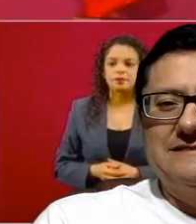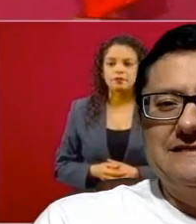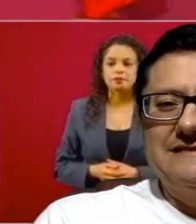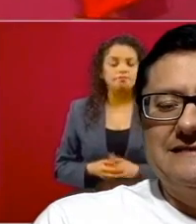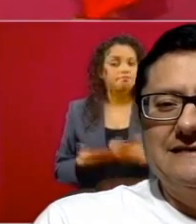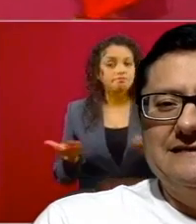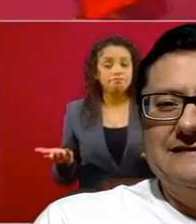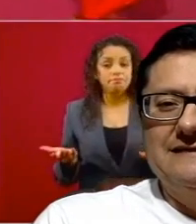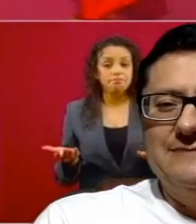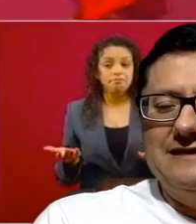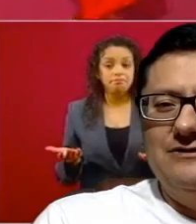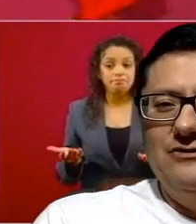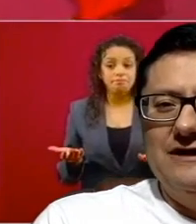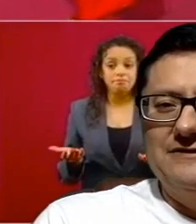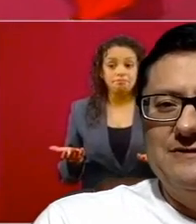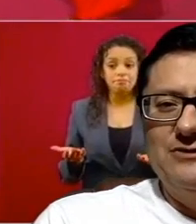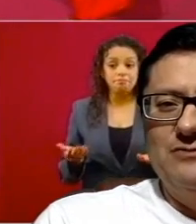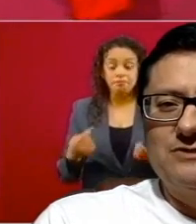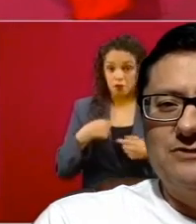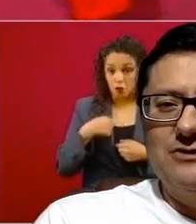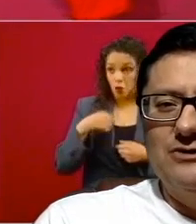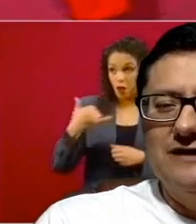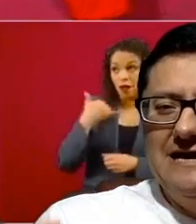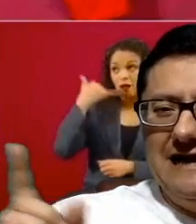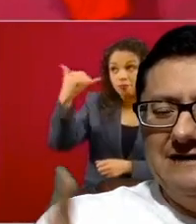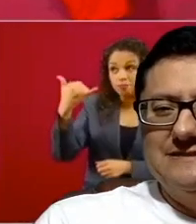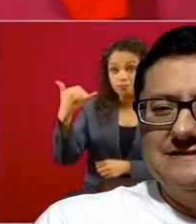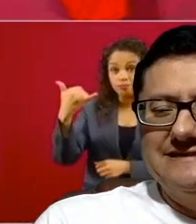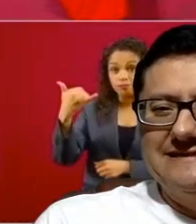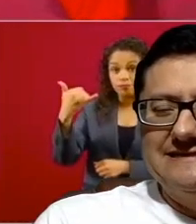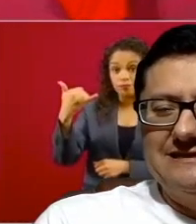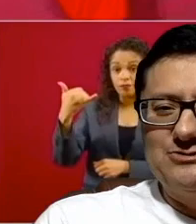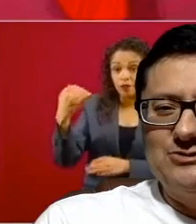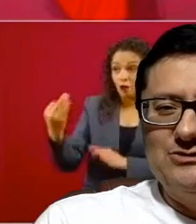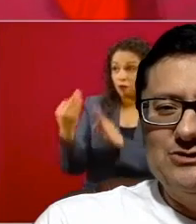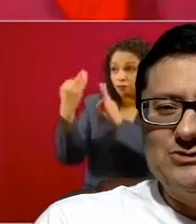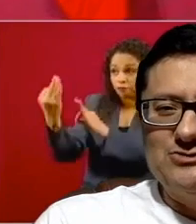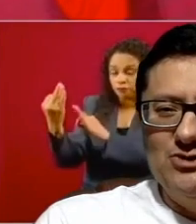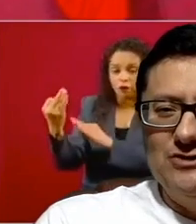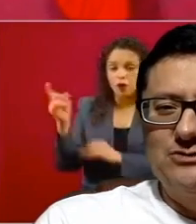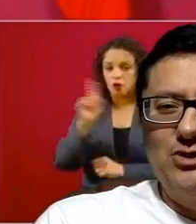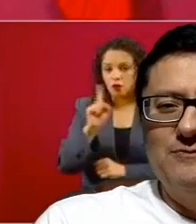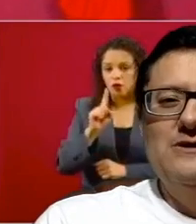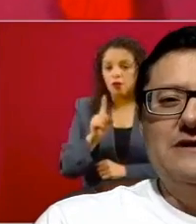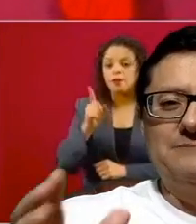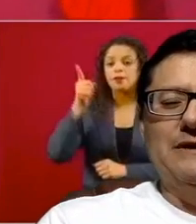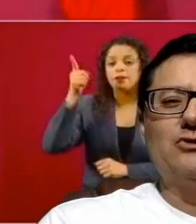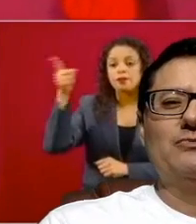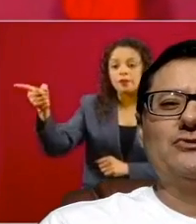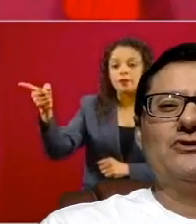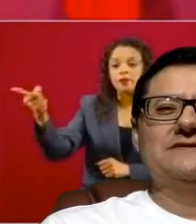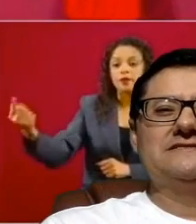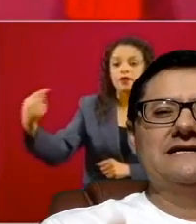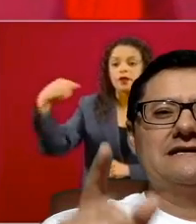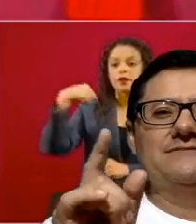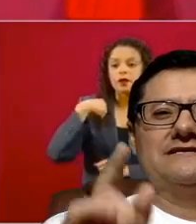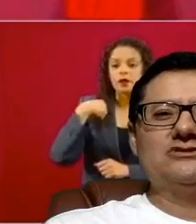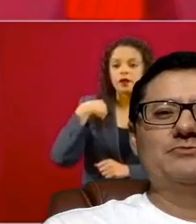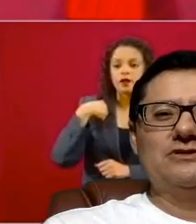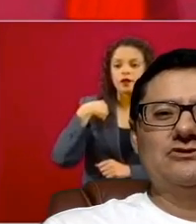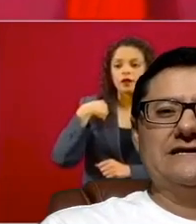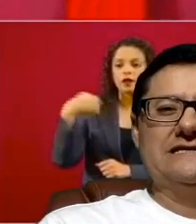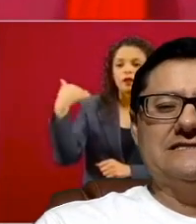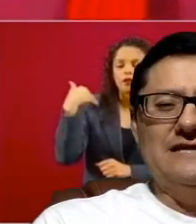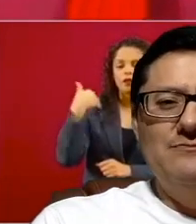del presidente de México, Andrés Manuel López Obrador, al presidente de Estados Unidos, Donald Trump. Espero tu punto de vista, que me